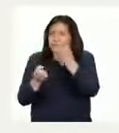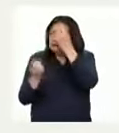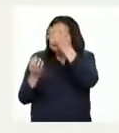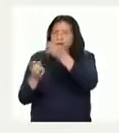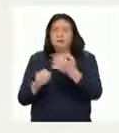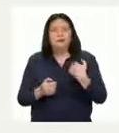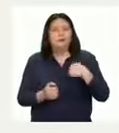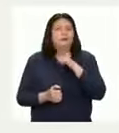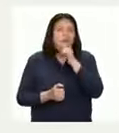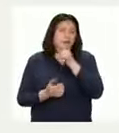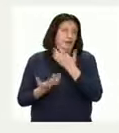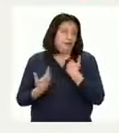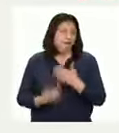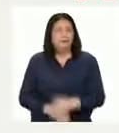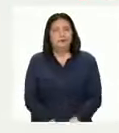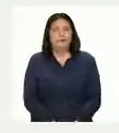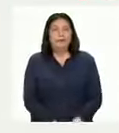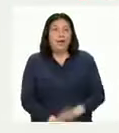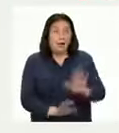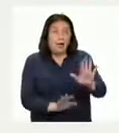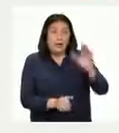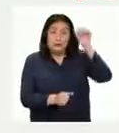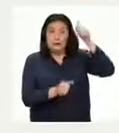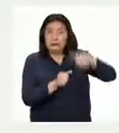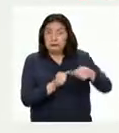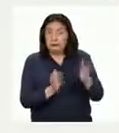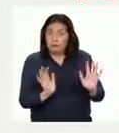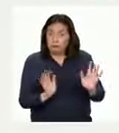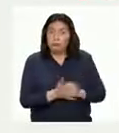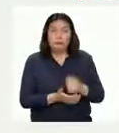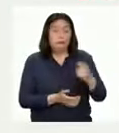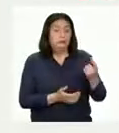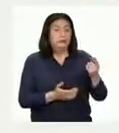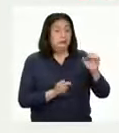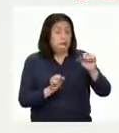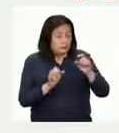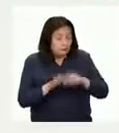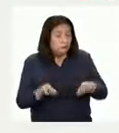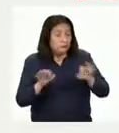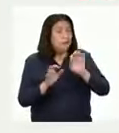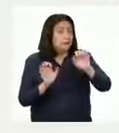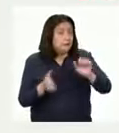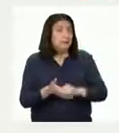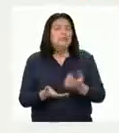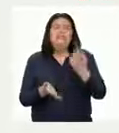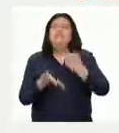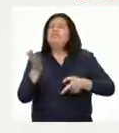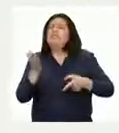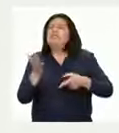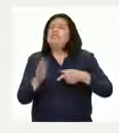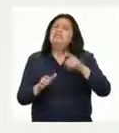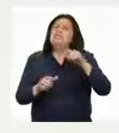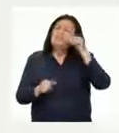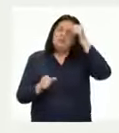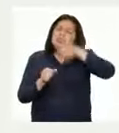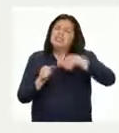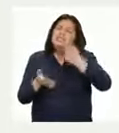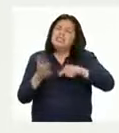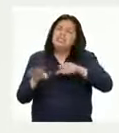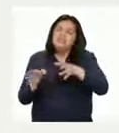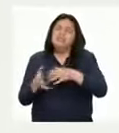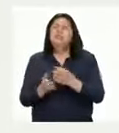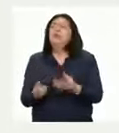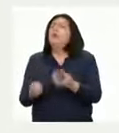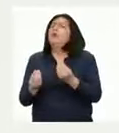información que nos hace falta. Recuerden que no solo nos interesa saber qué prácticas recuerdan, sino